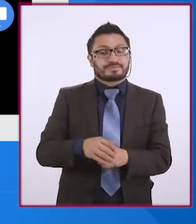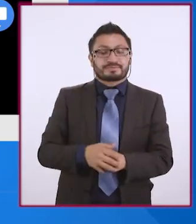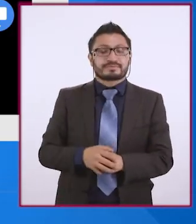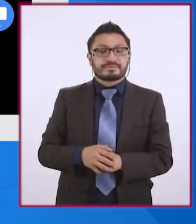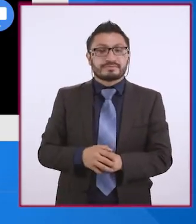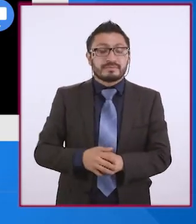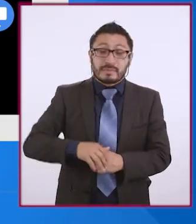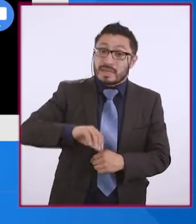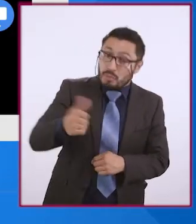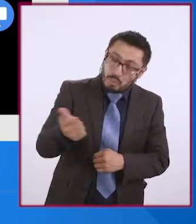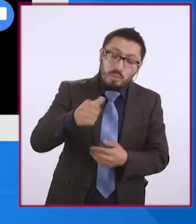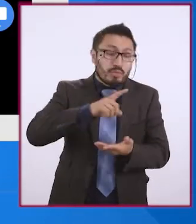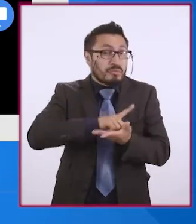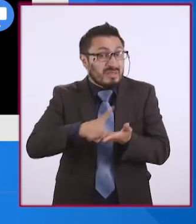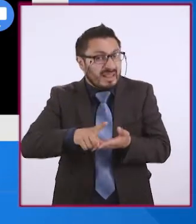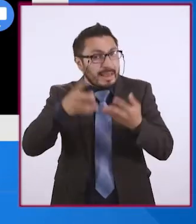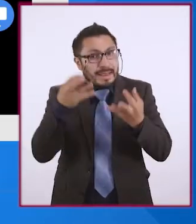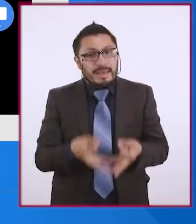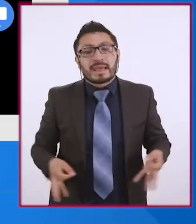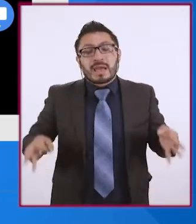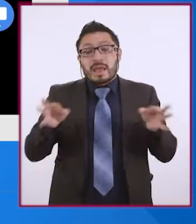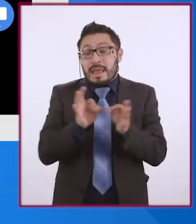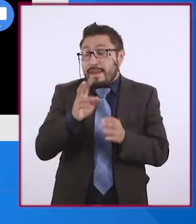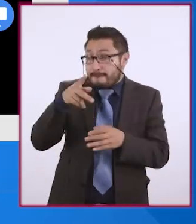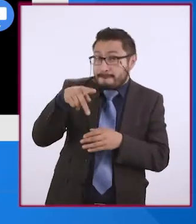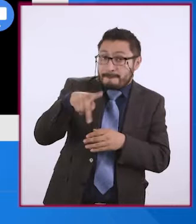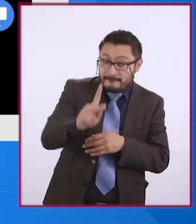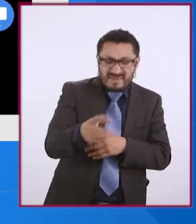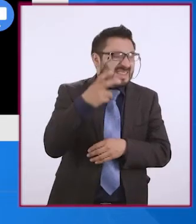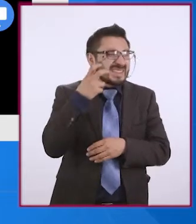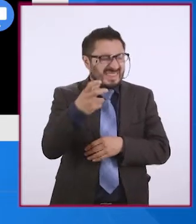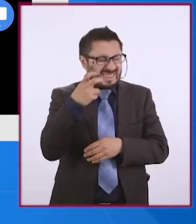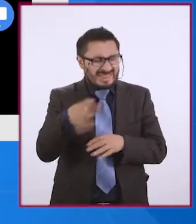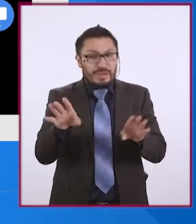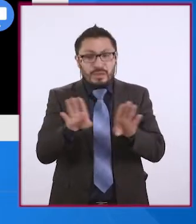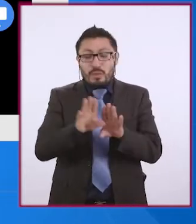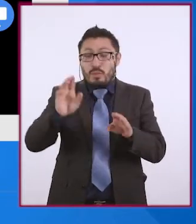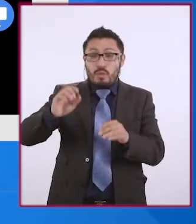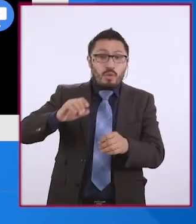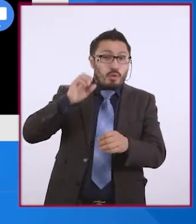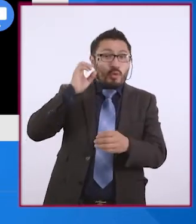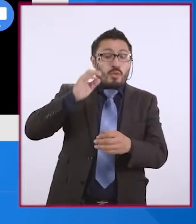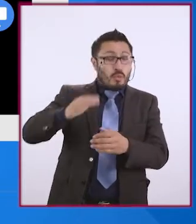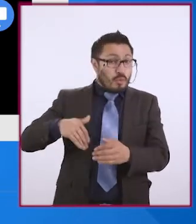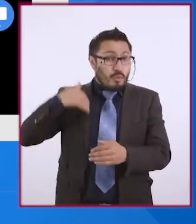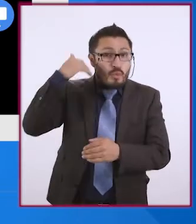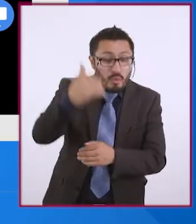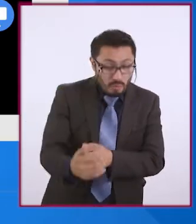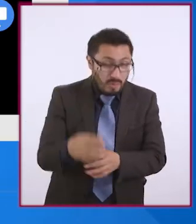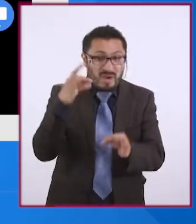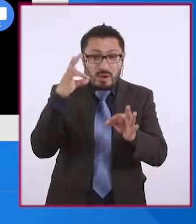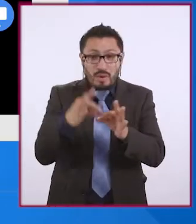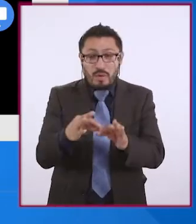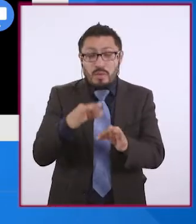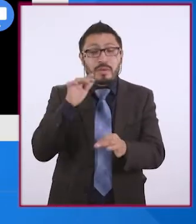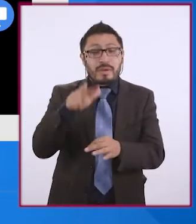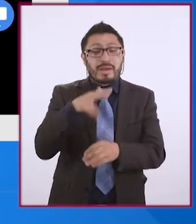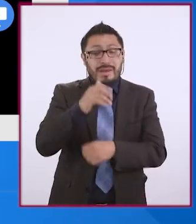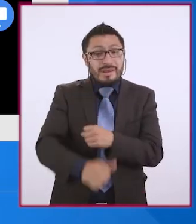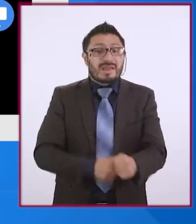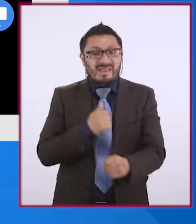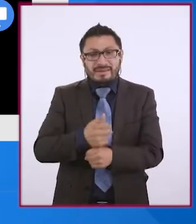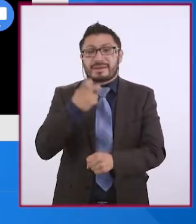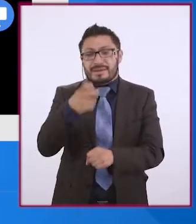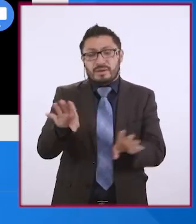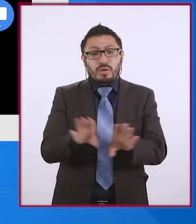Otros derechos importantes, pero esos se ejercerán solo hasta que alcancen los 18 años, son los de